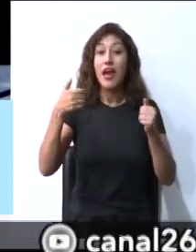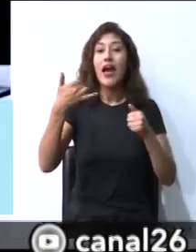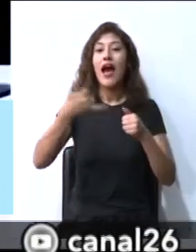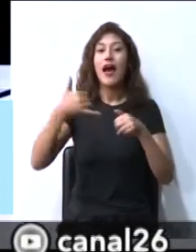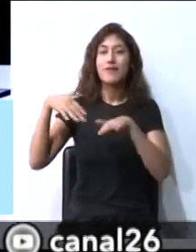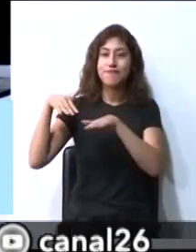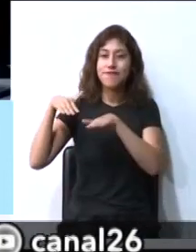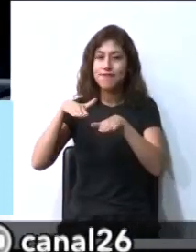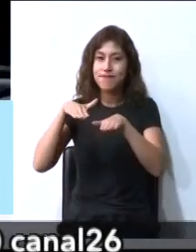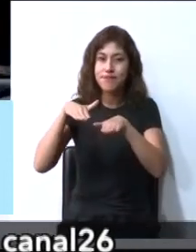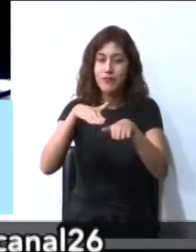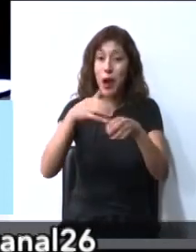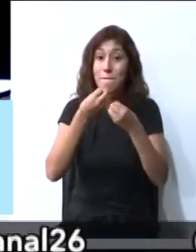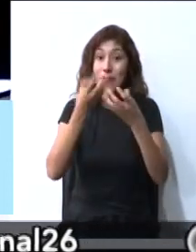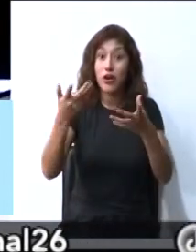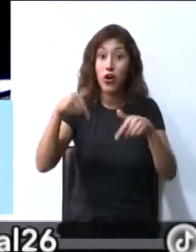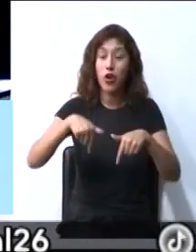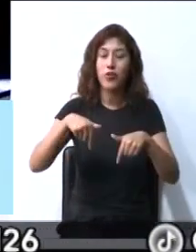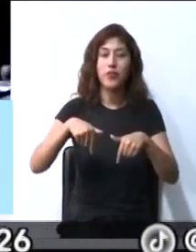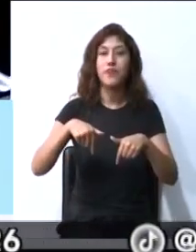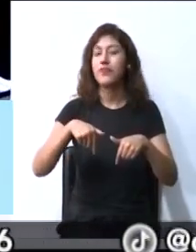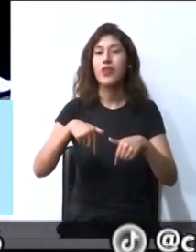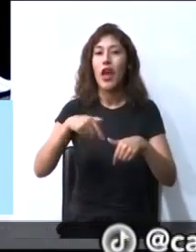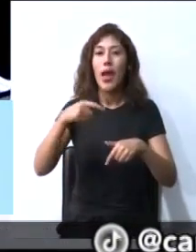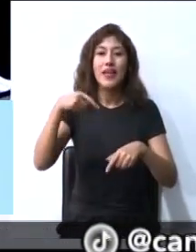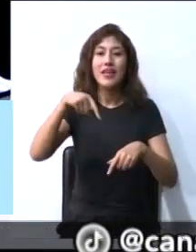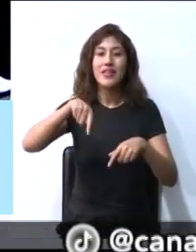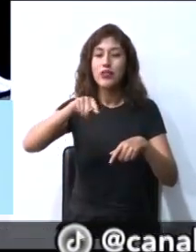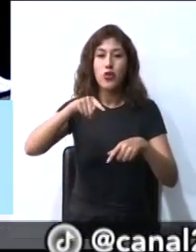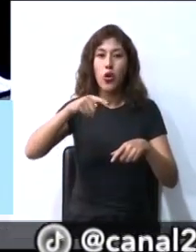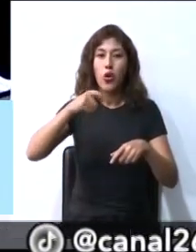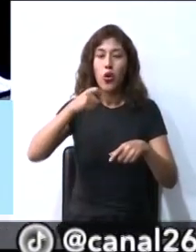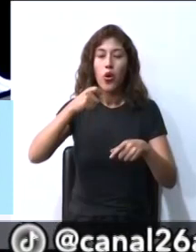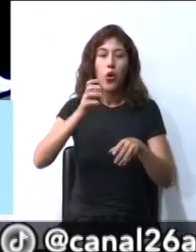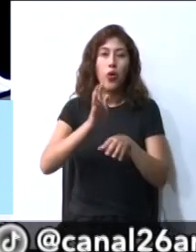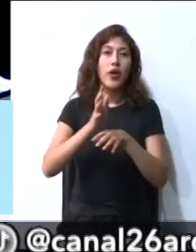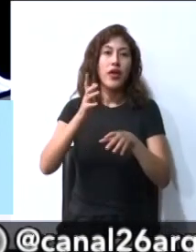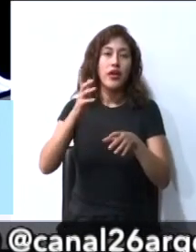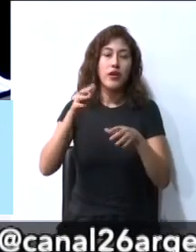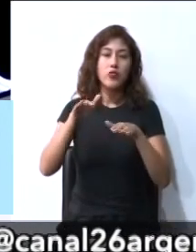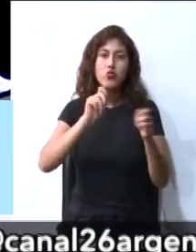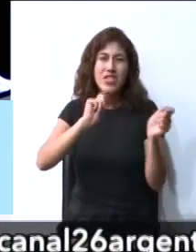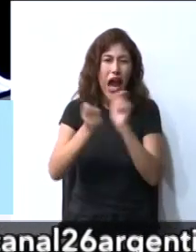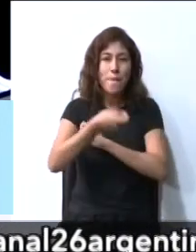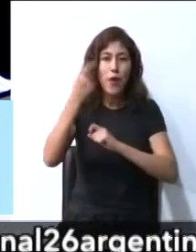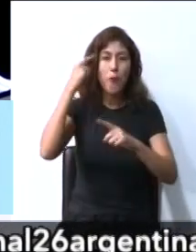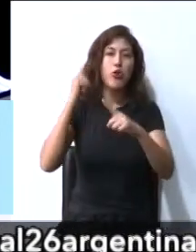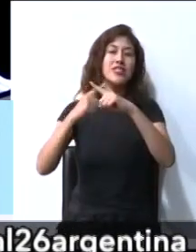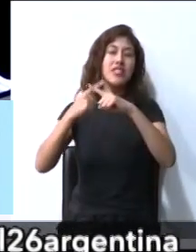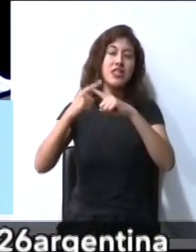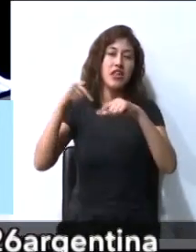logística, generando un impacto positivo sobre toda la producción en nuestro país. Si los productos llegan mejor,